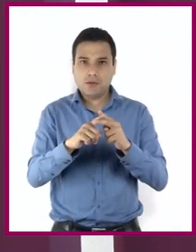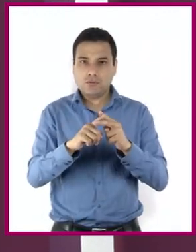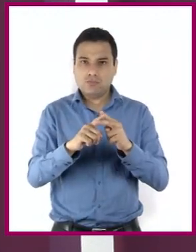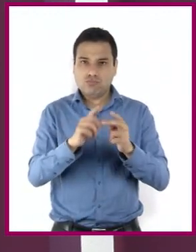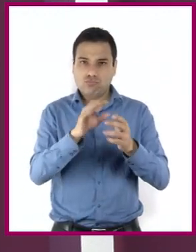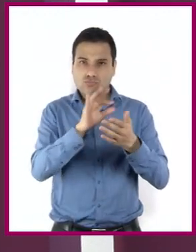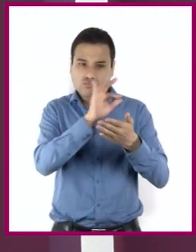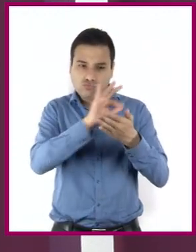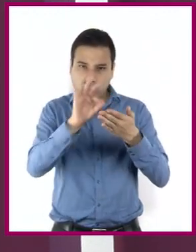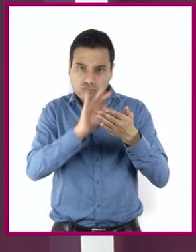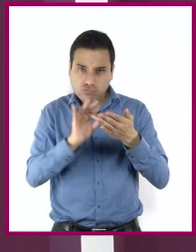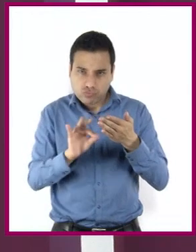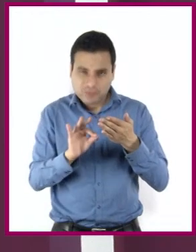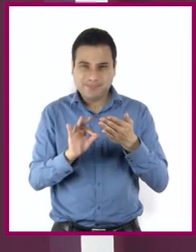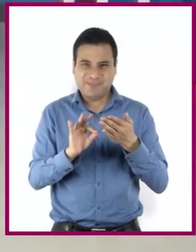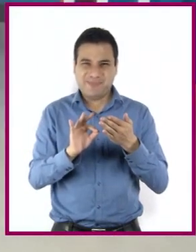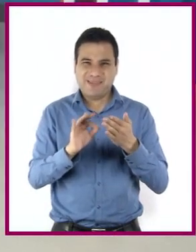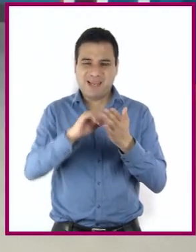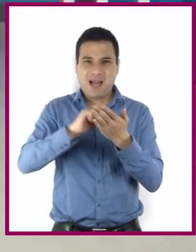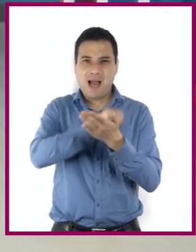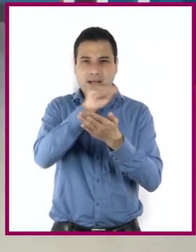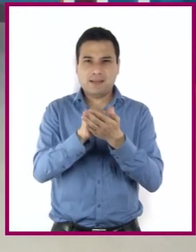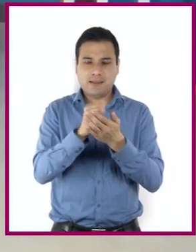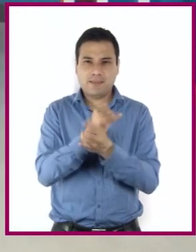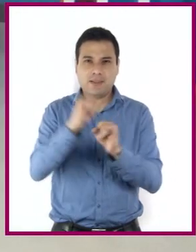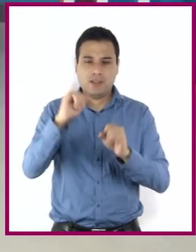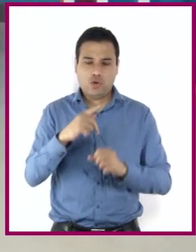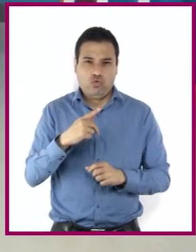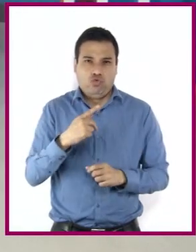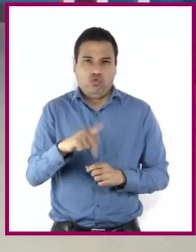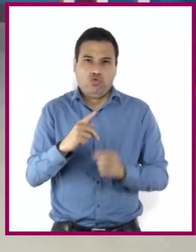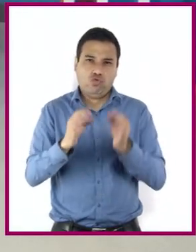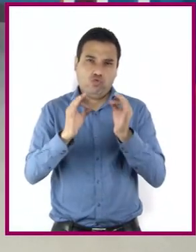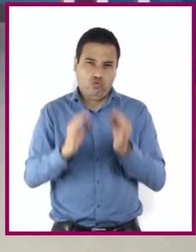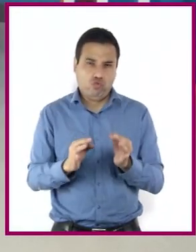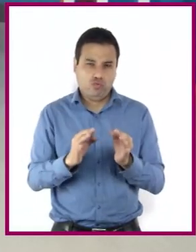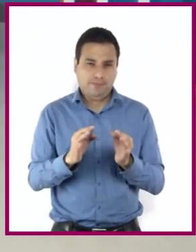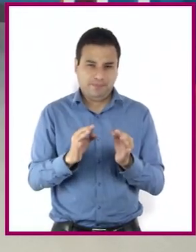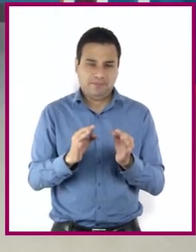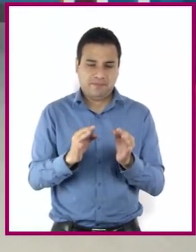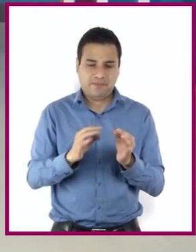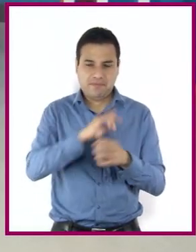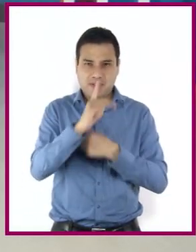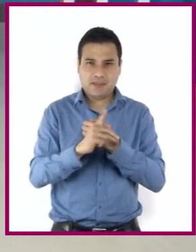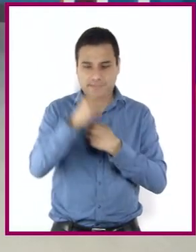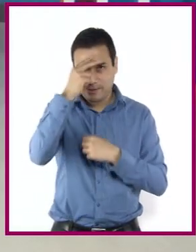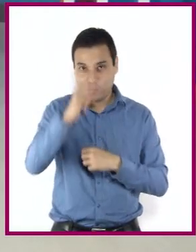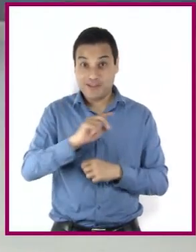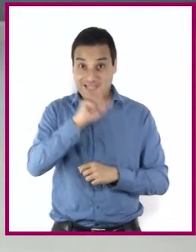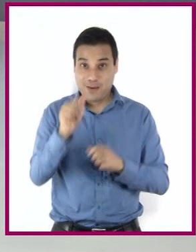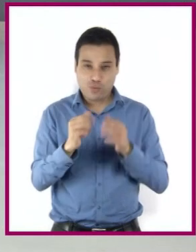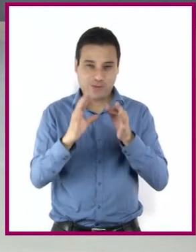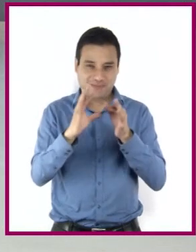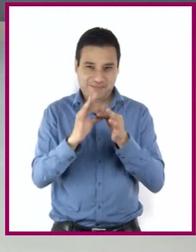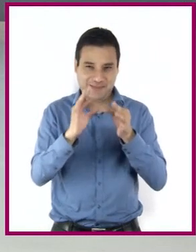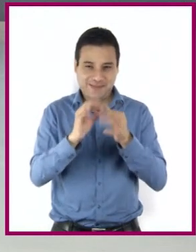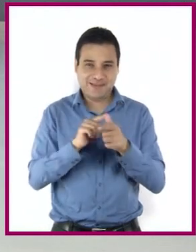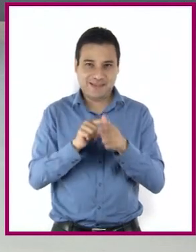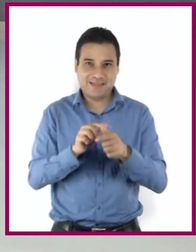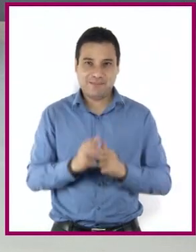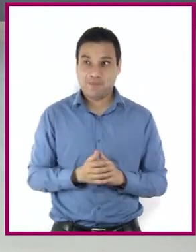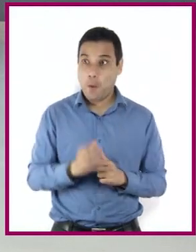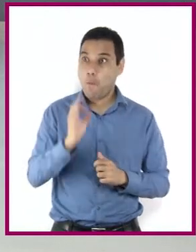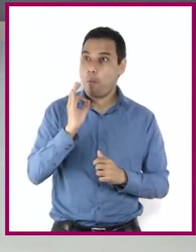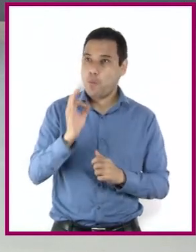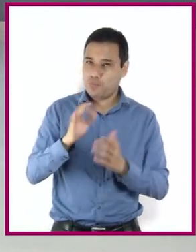Independencia del Imperio Mexicano. Volvemos con ustedes para continuar con la información.